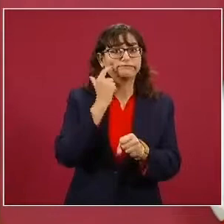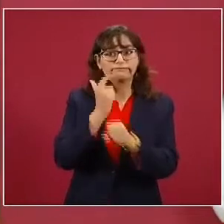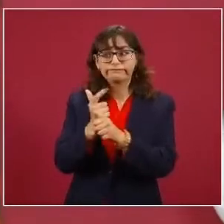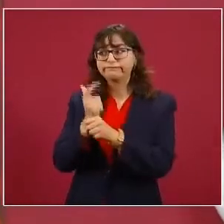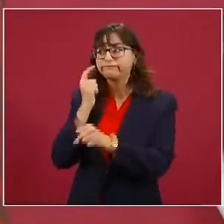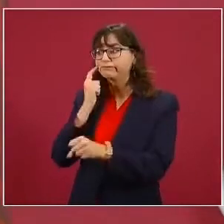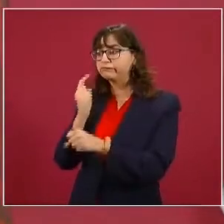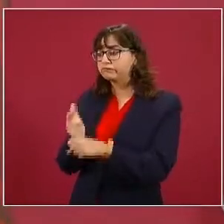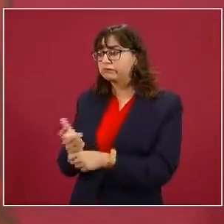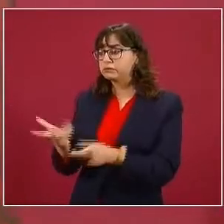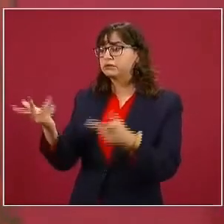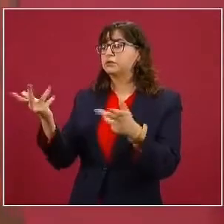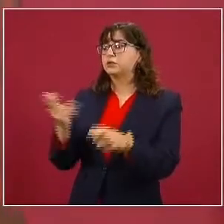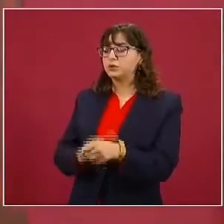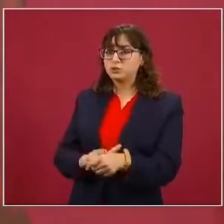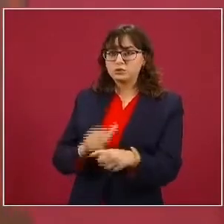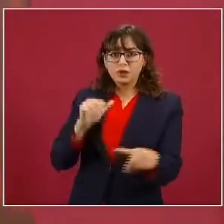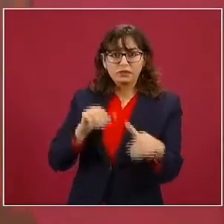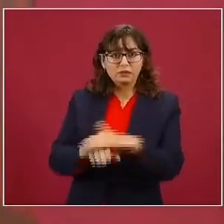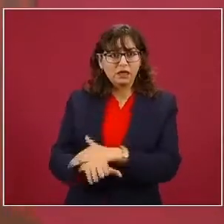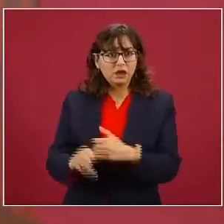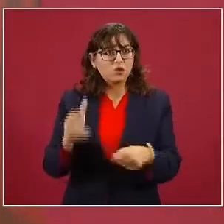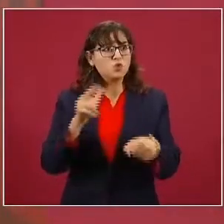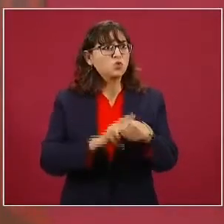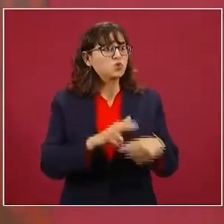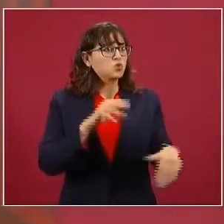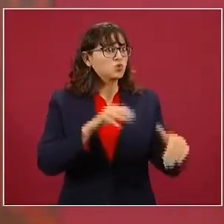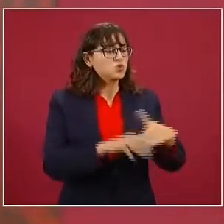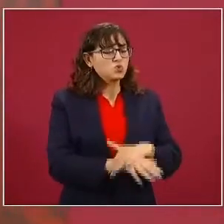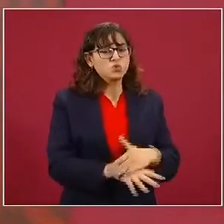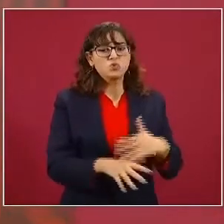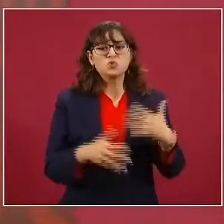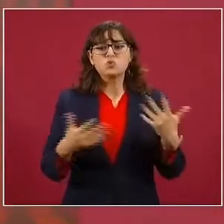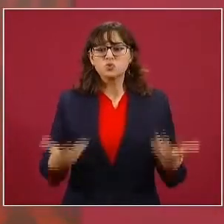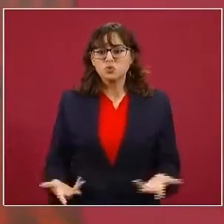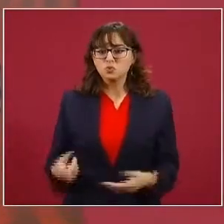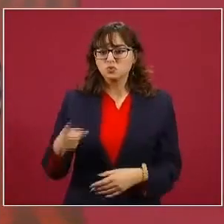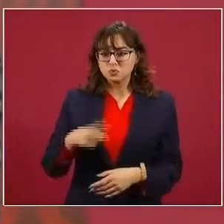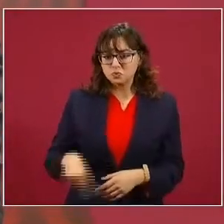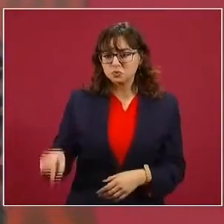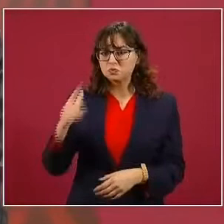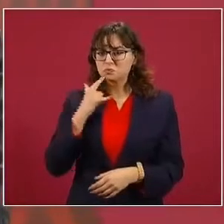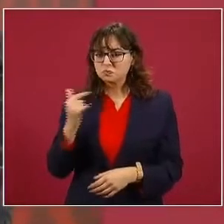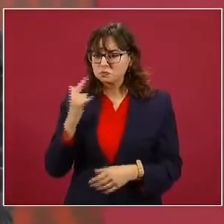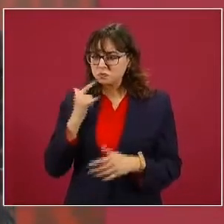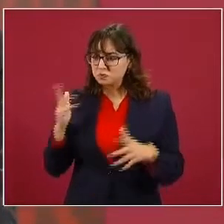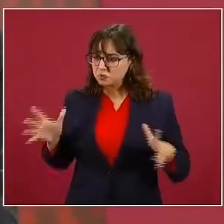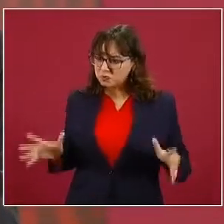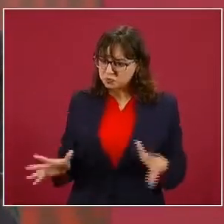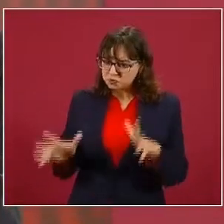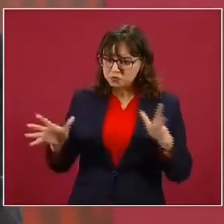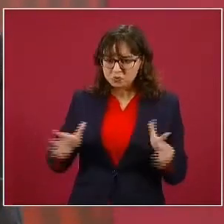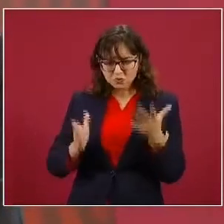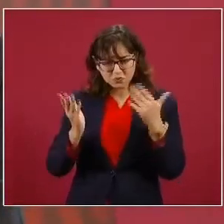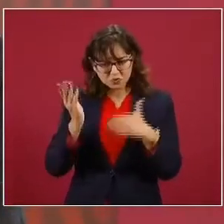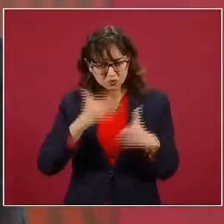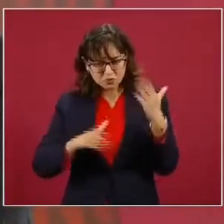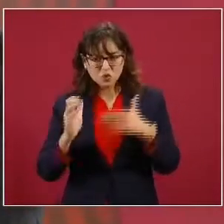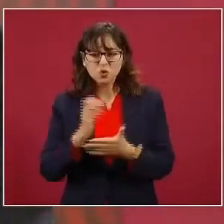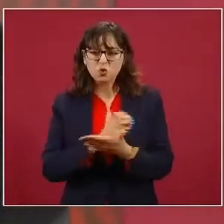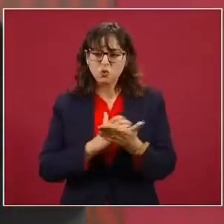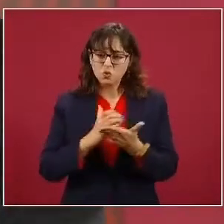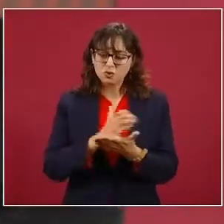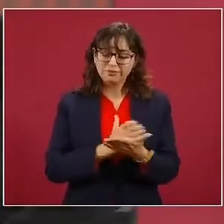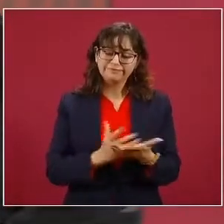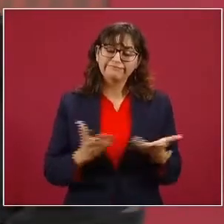los hospitales y que les deseamos que salgan adelante, que se recuperen, y también nuestro